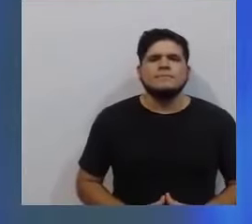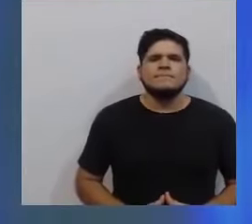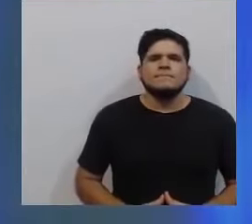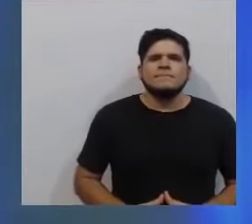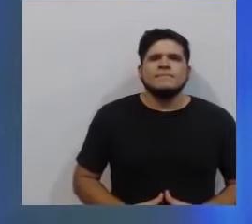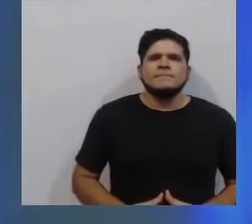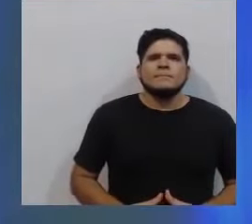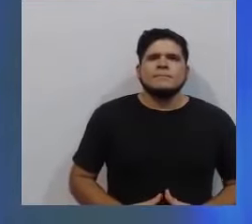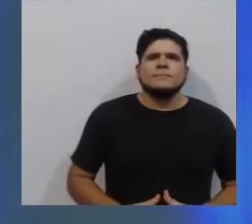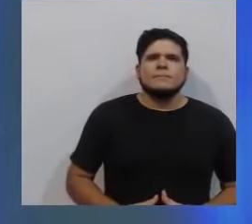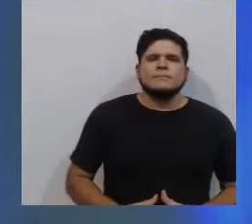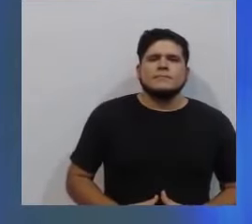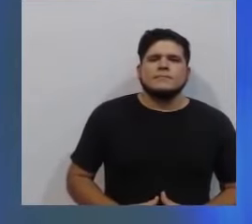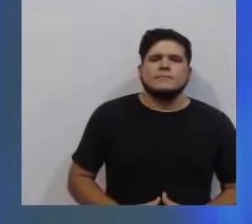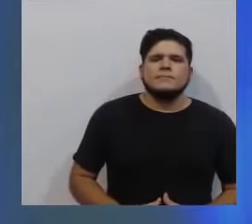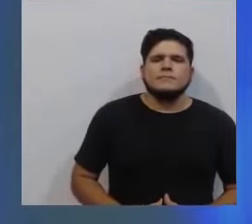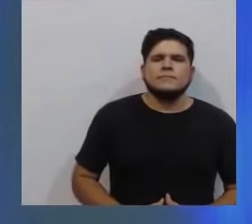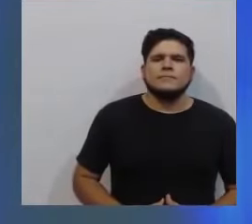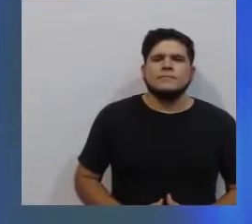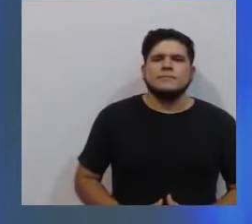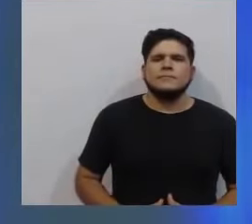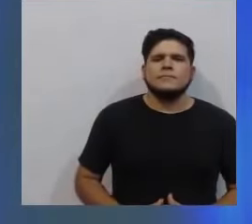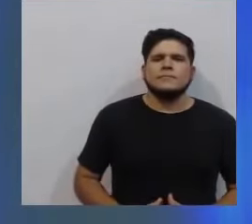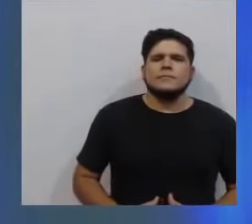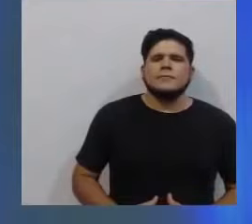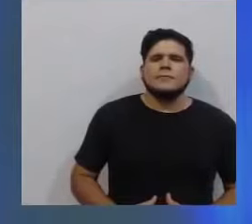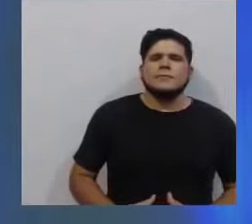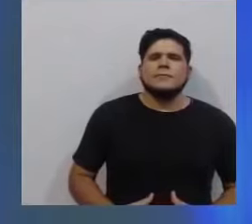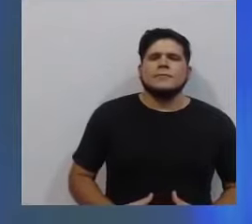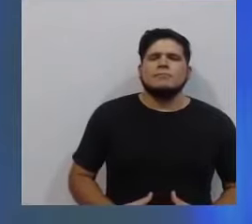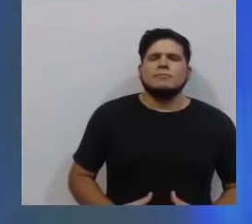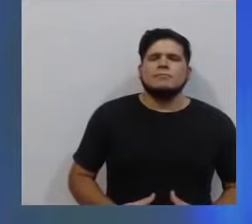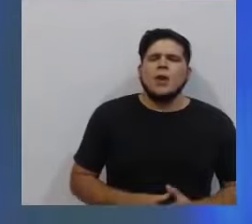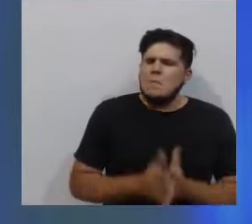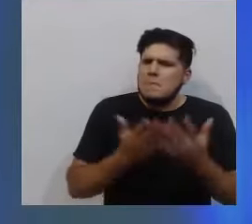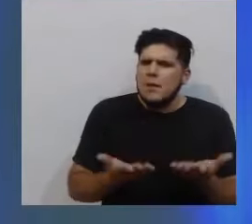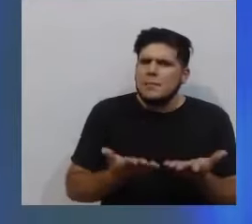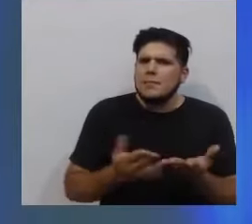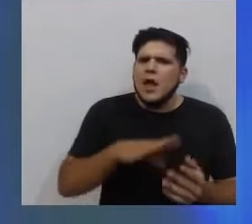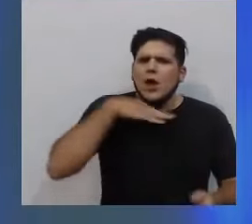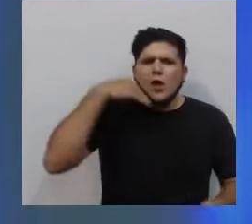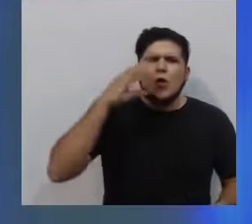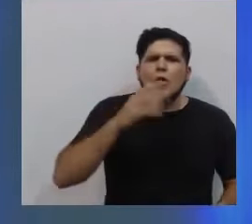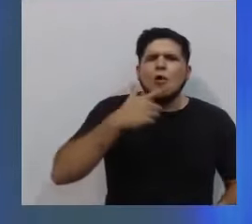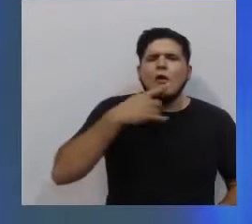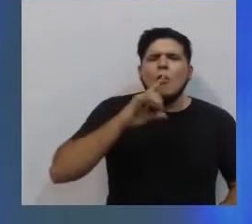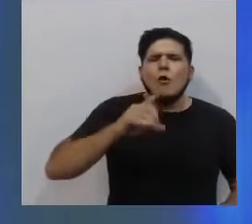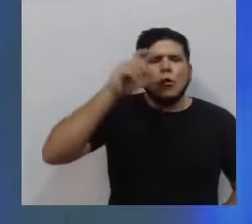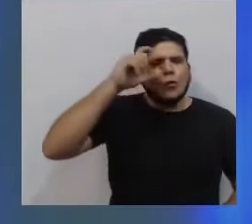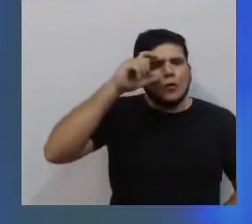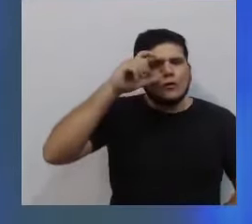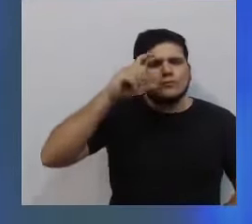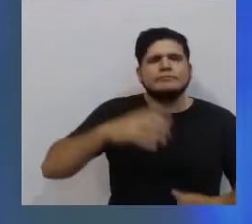o sea no era una persona de del grupo era alguien ya formado